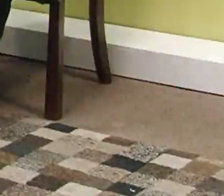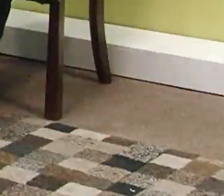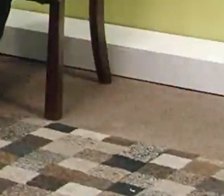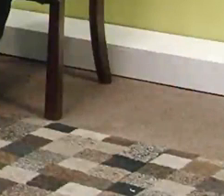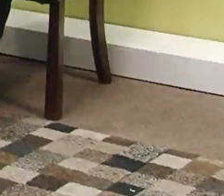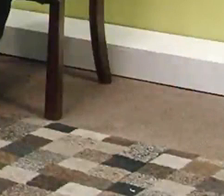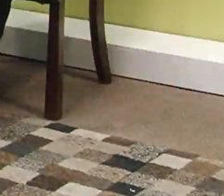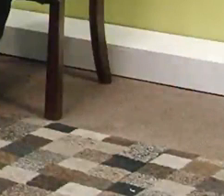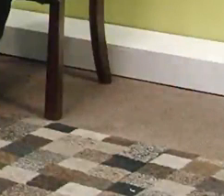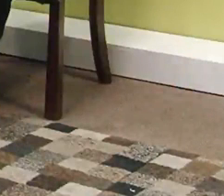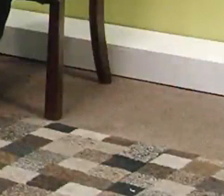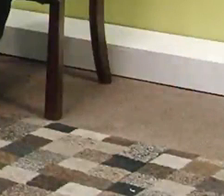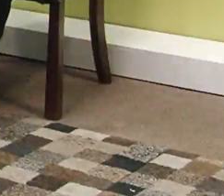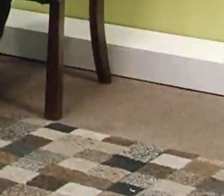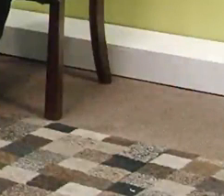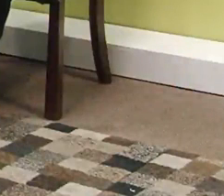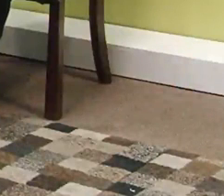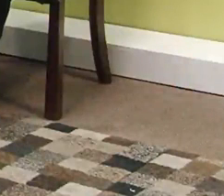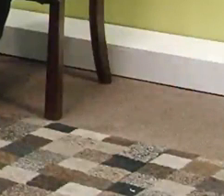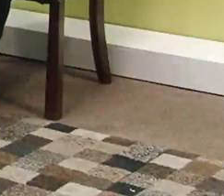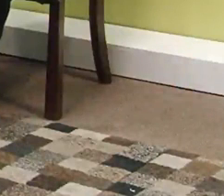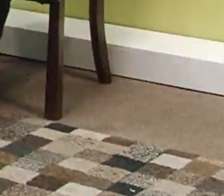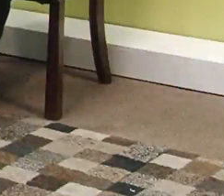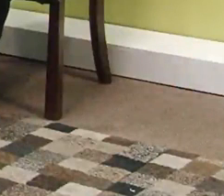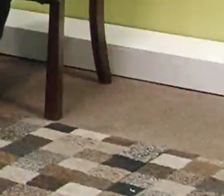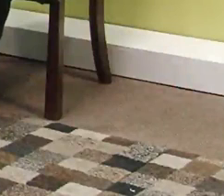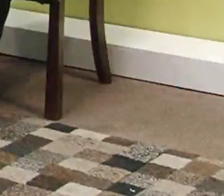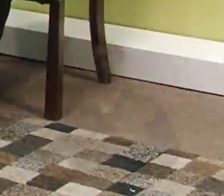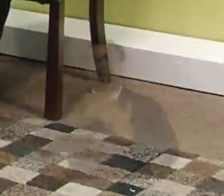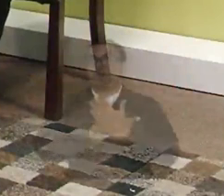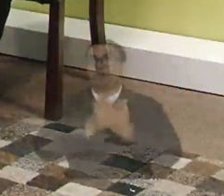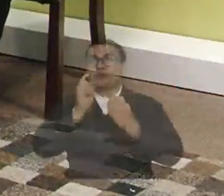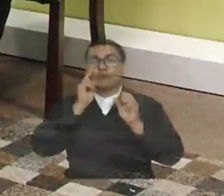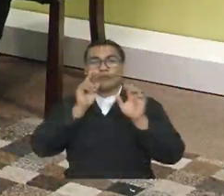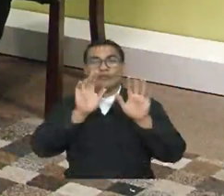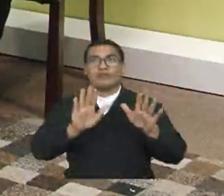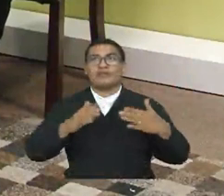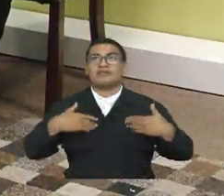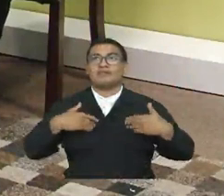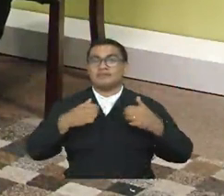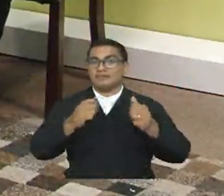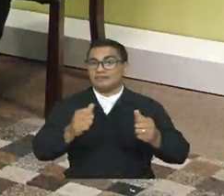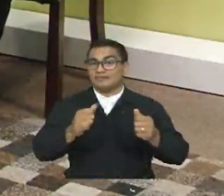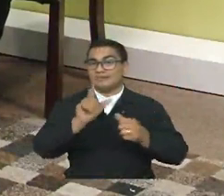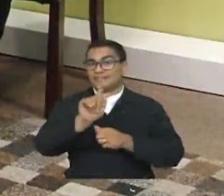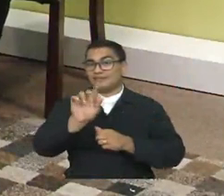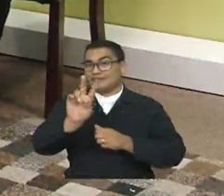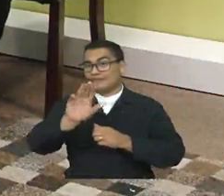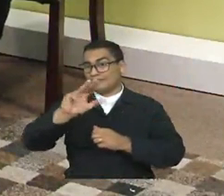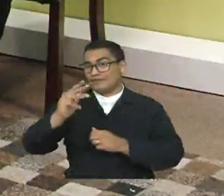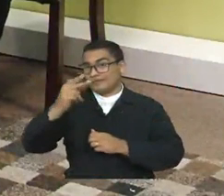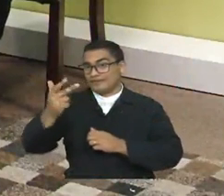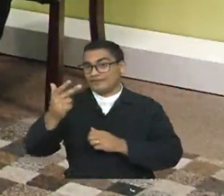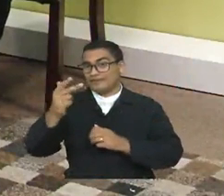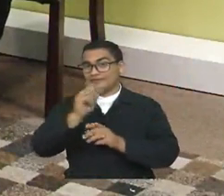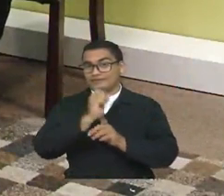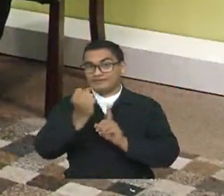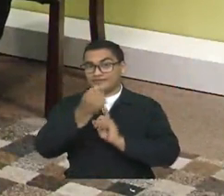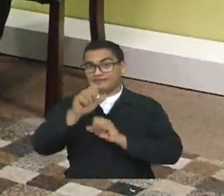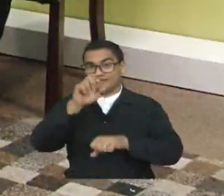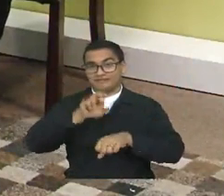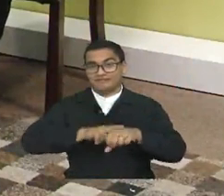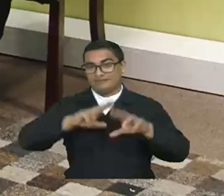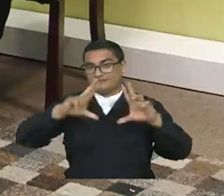Estamos de regreso, amigos televidentes, en su gustado programa Prevenir en Salud a través de la frecuencia del canal 98, el canal parlamentario, el canal